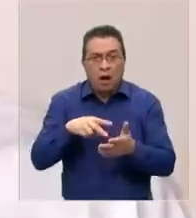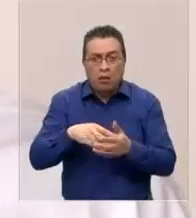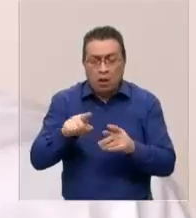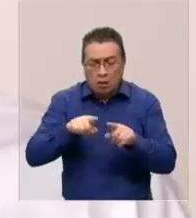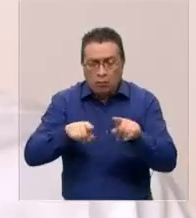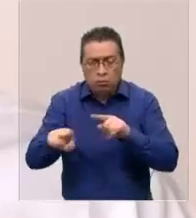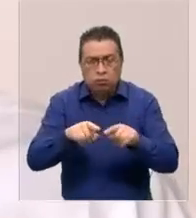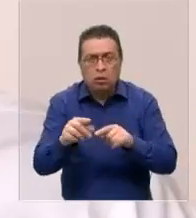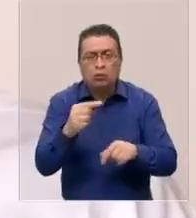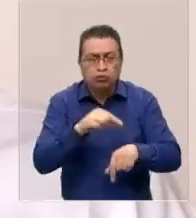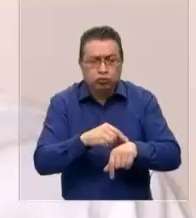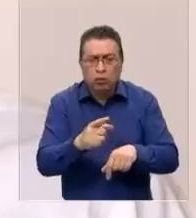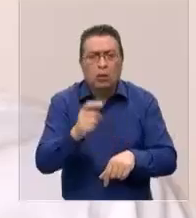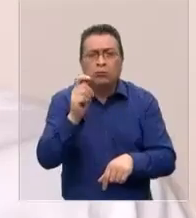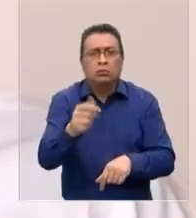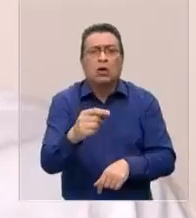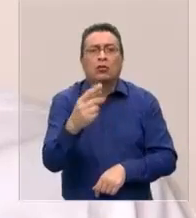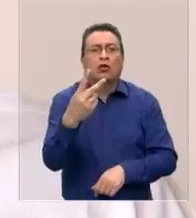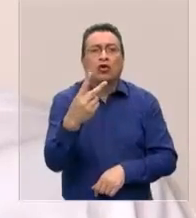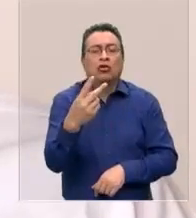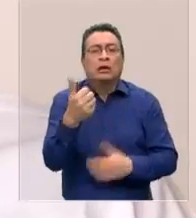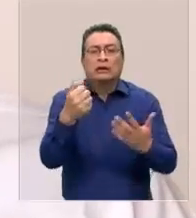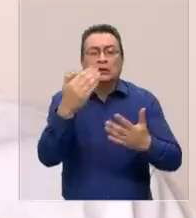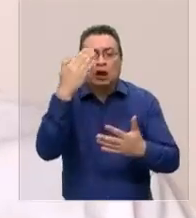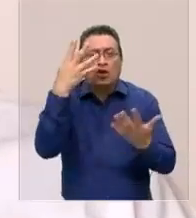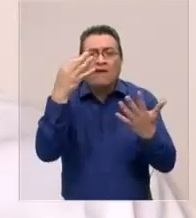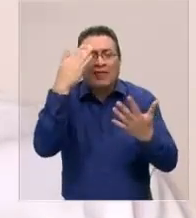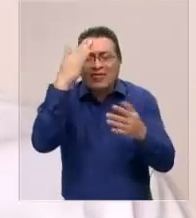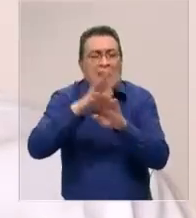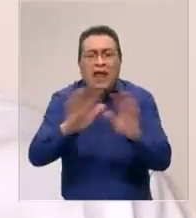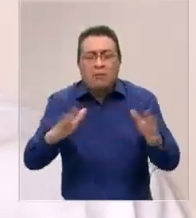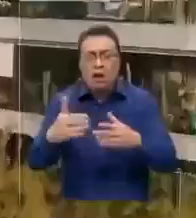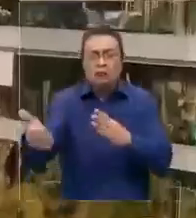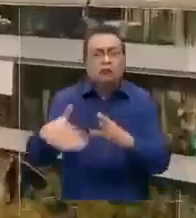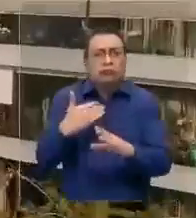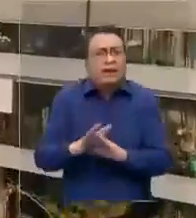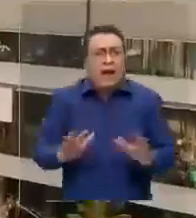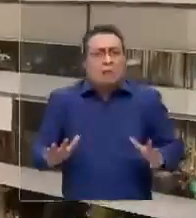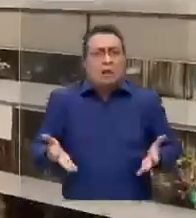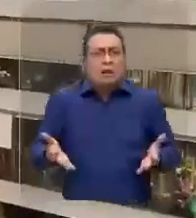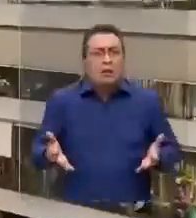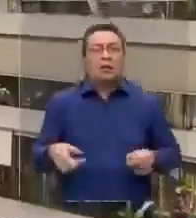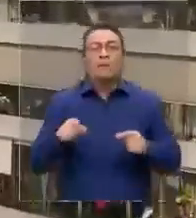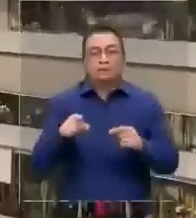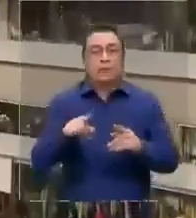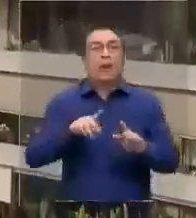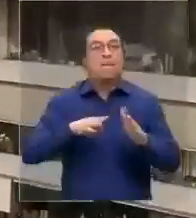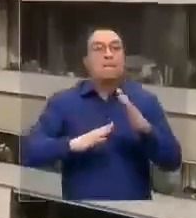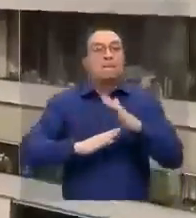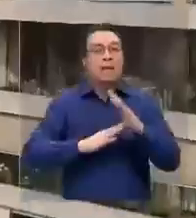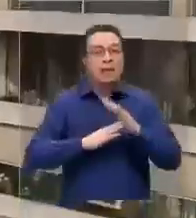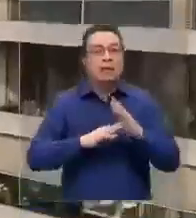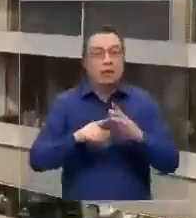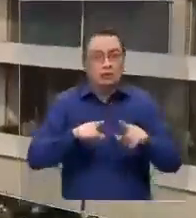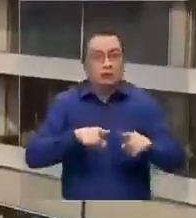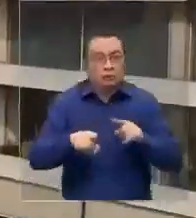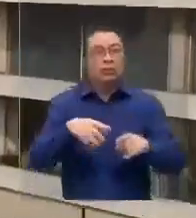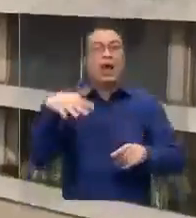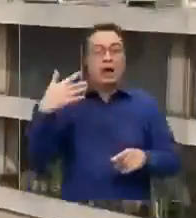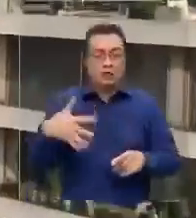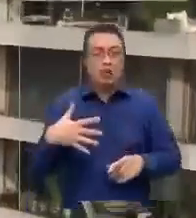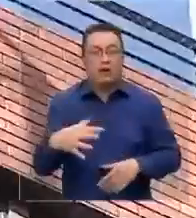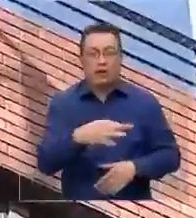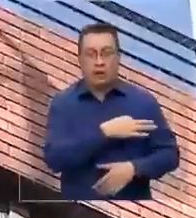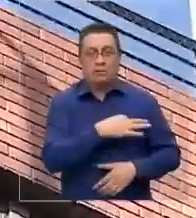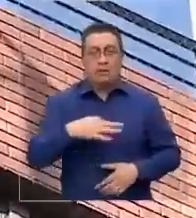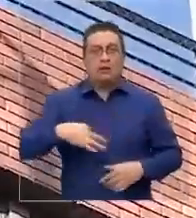no debiese tardar más de 2 o 60, 90 días, cuando mucho. Las diligencias pendientes son consideradas claves por el